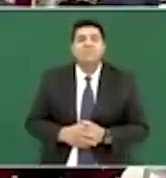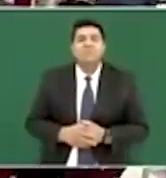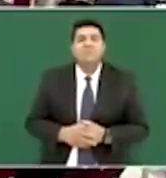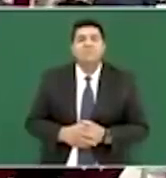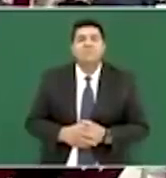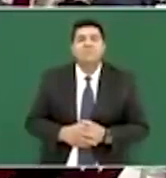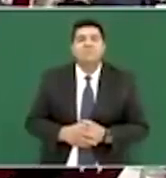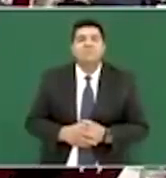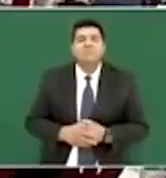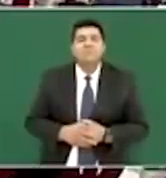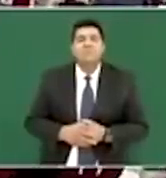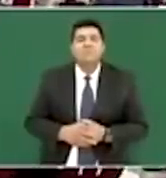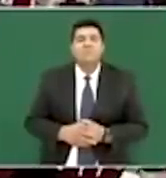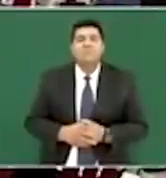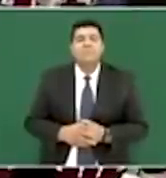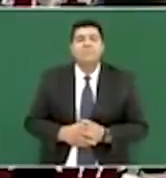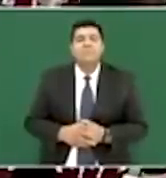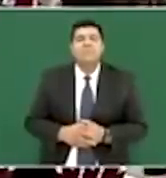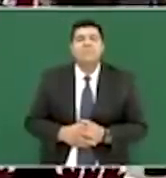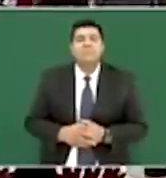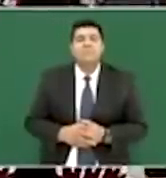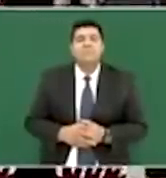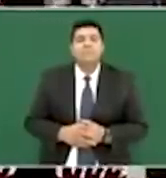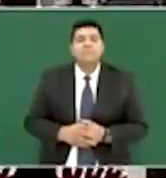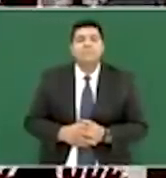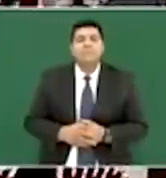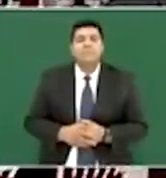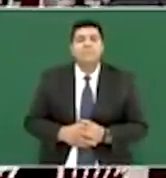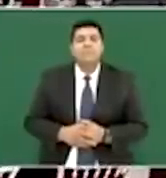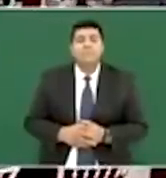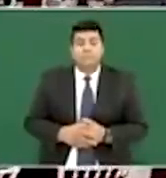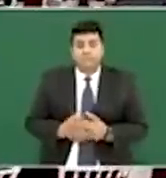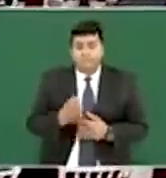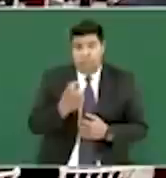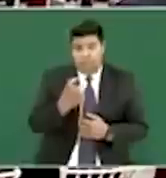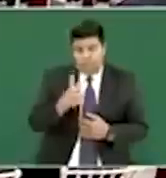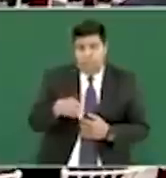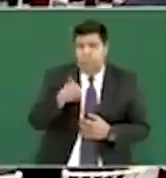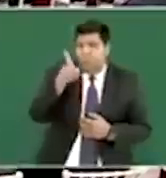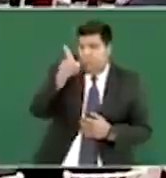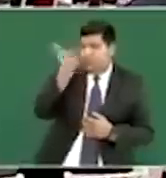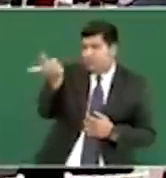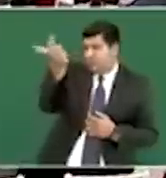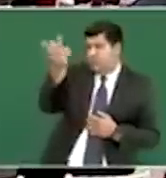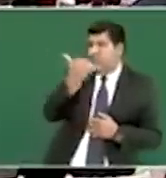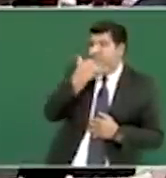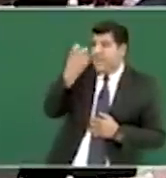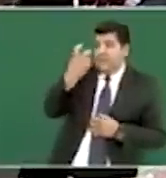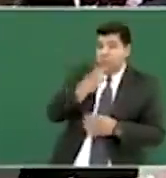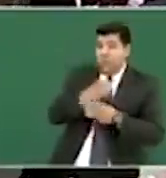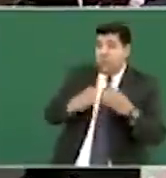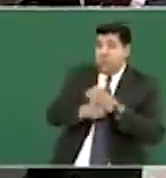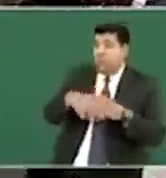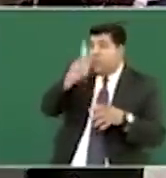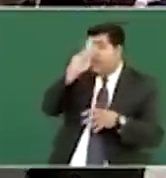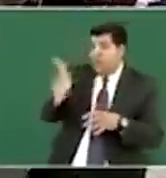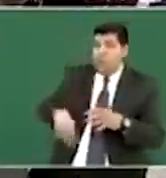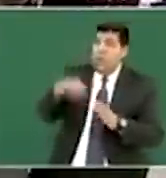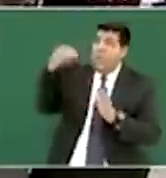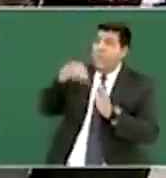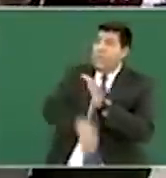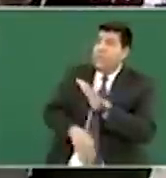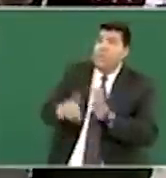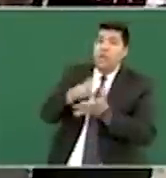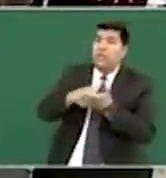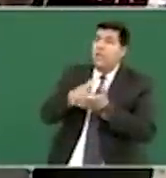Sigue de este lado. Nada más para una precisión. Por esta estrategia que usted comenta, ¿es que habrían caído los decomisos de droga,